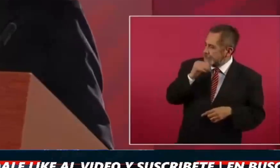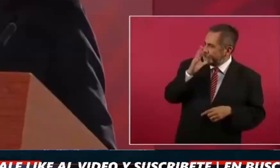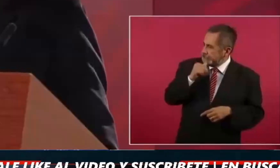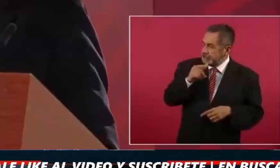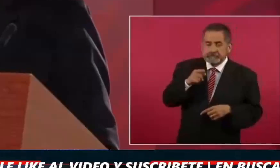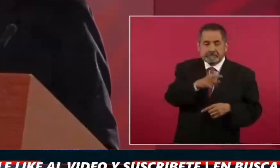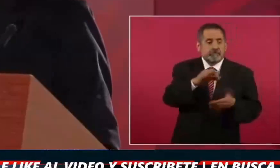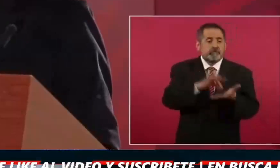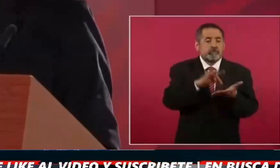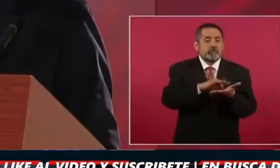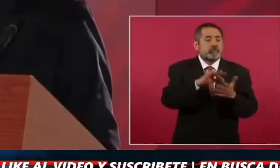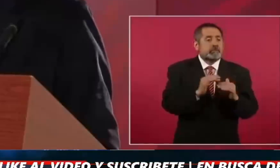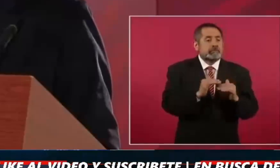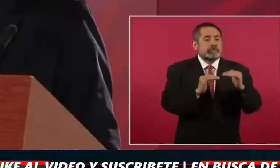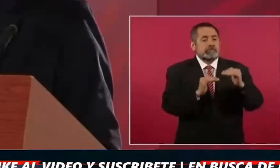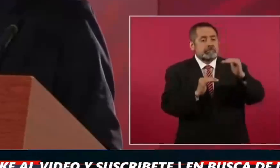subir,